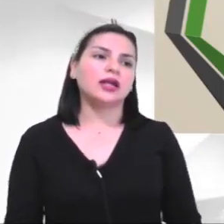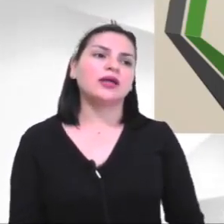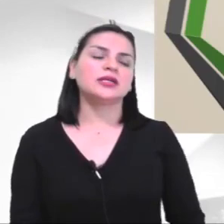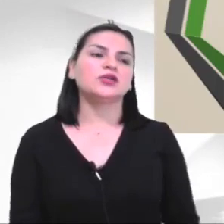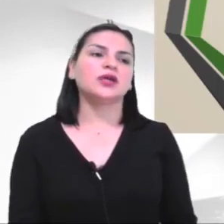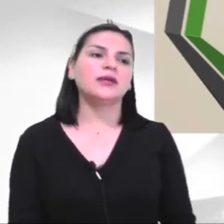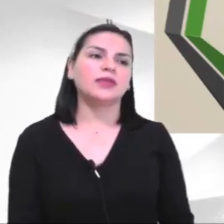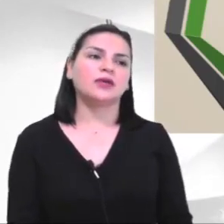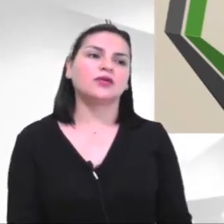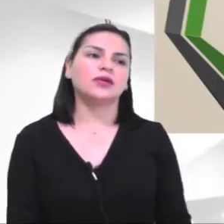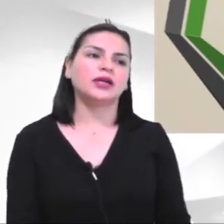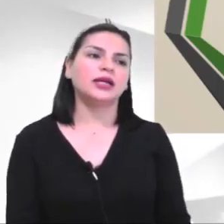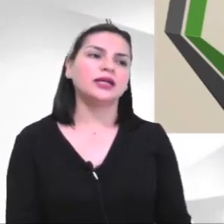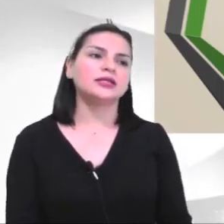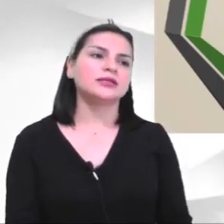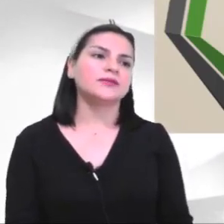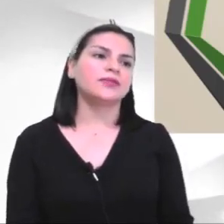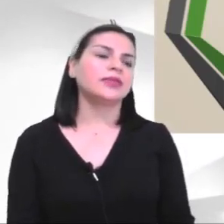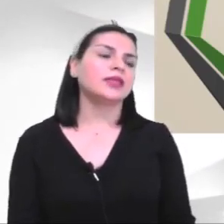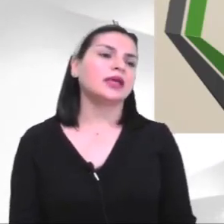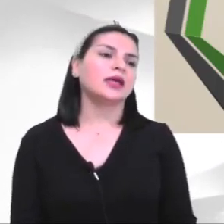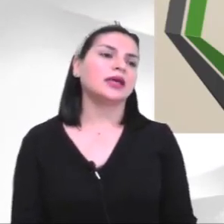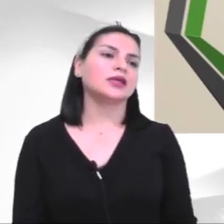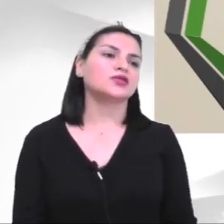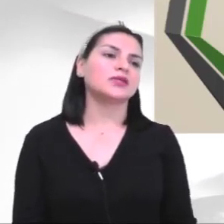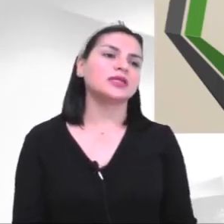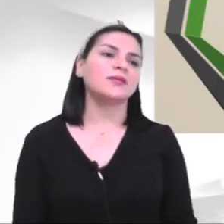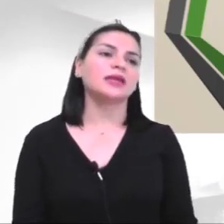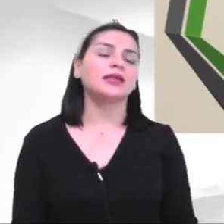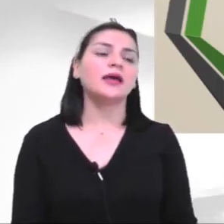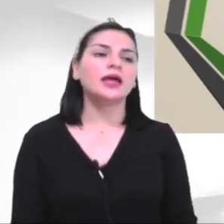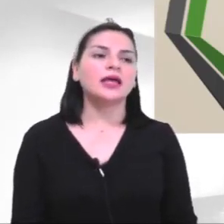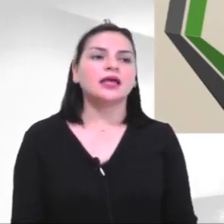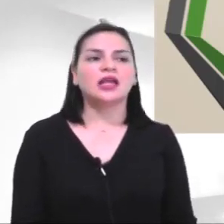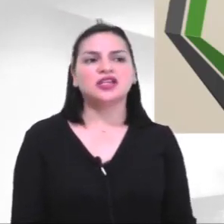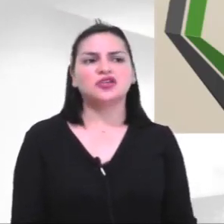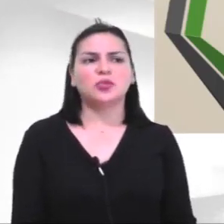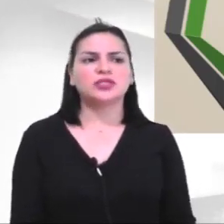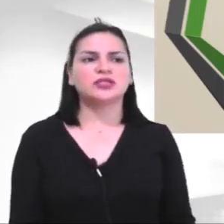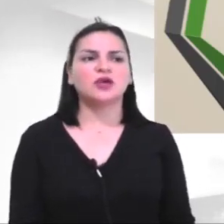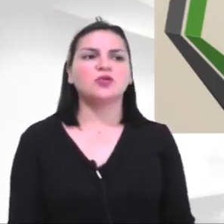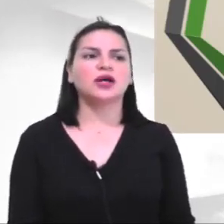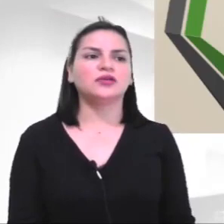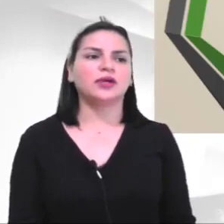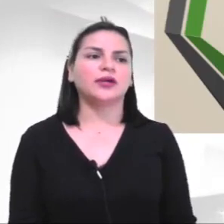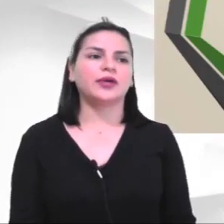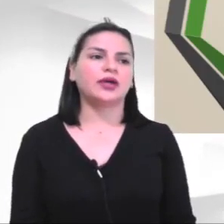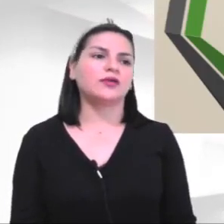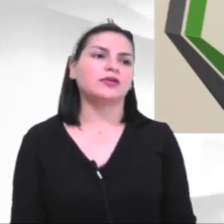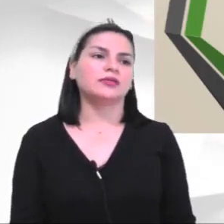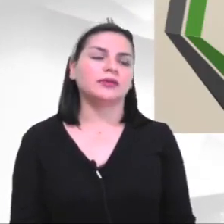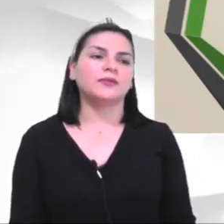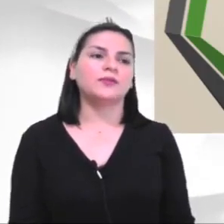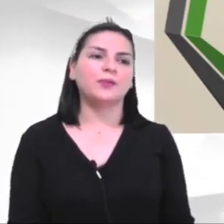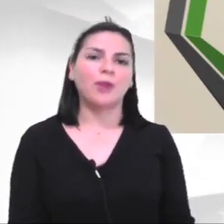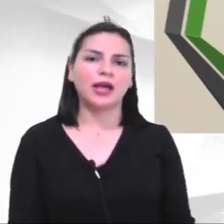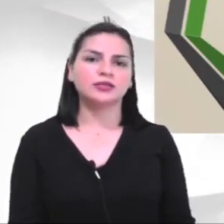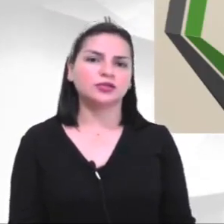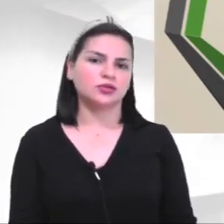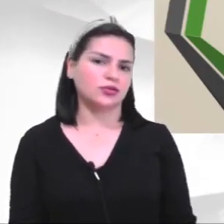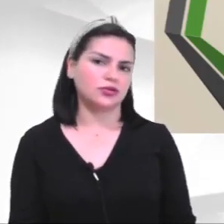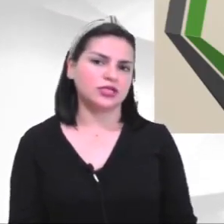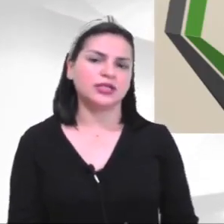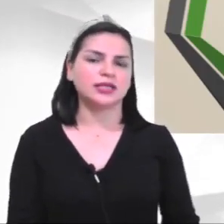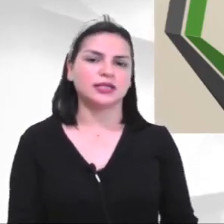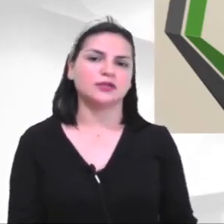la otra señora de color gris, su vestimenta, el niño pues está jugando, creo que con